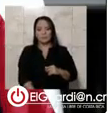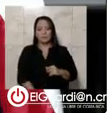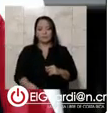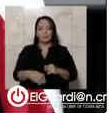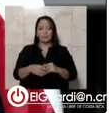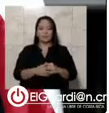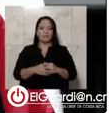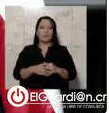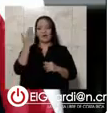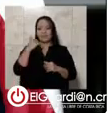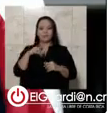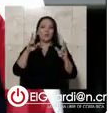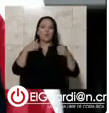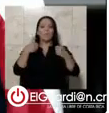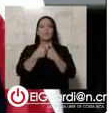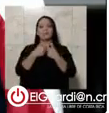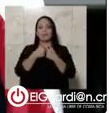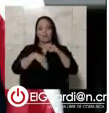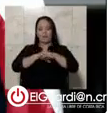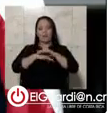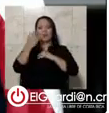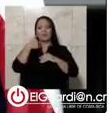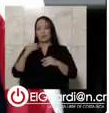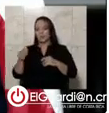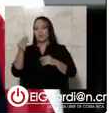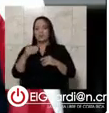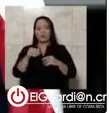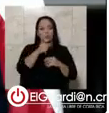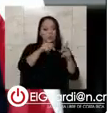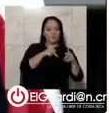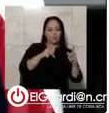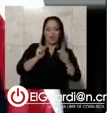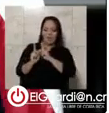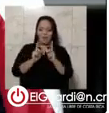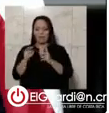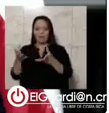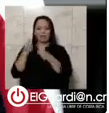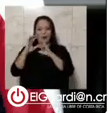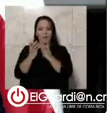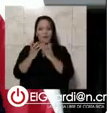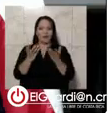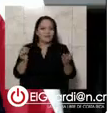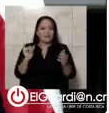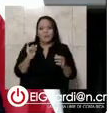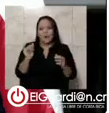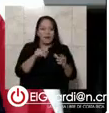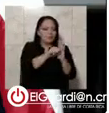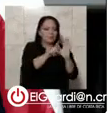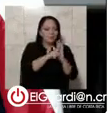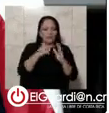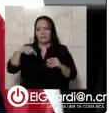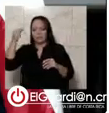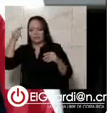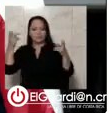la bola. Lo que pasa es que teníamos objetivos de política pública muy diferentes. Y ya esto